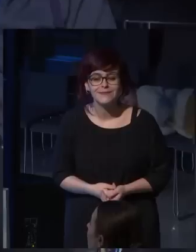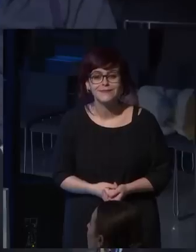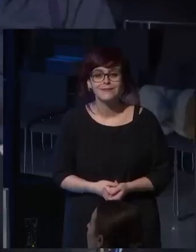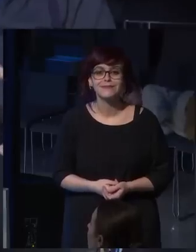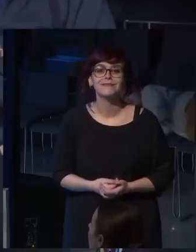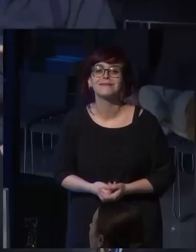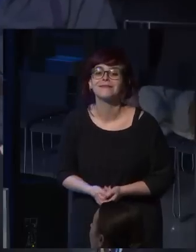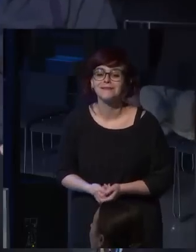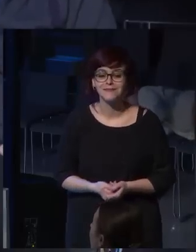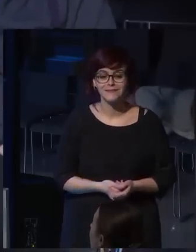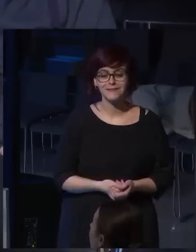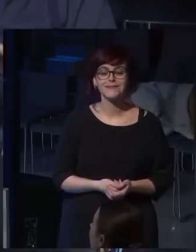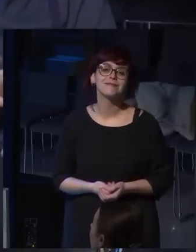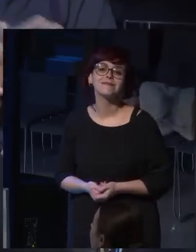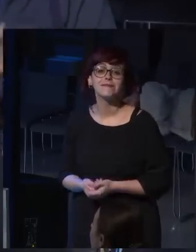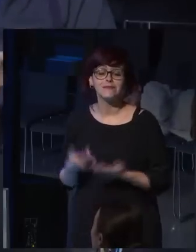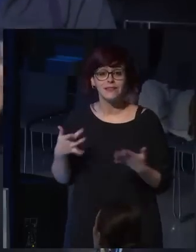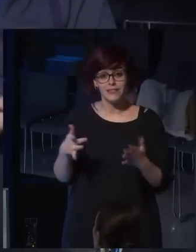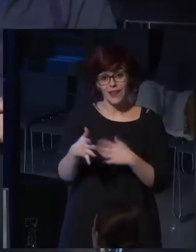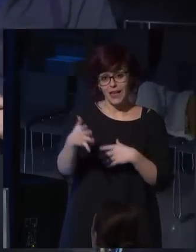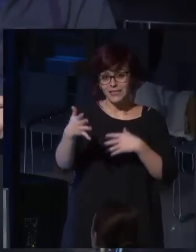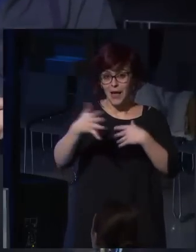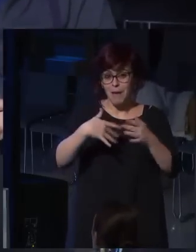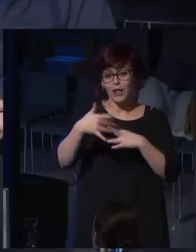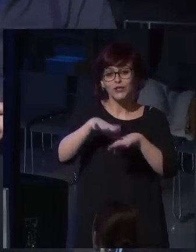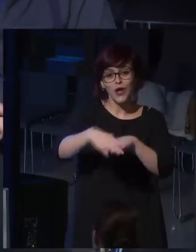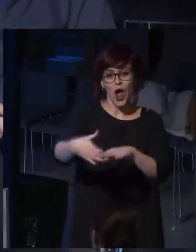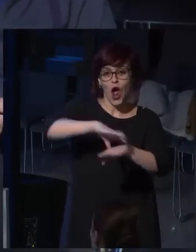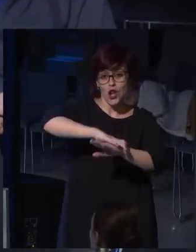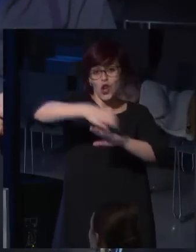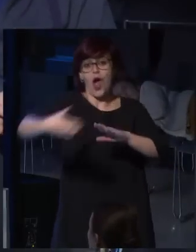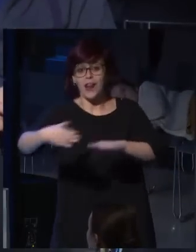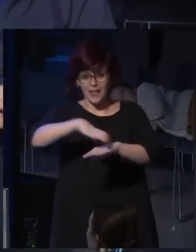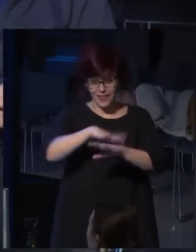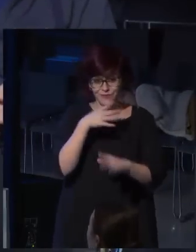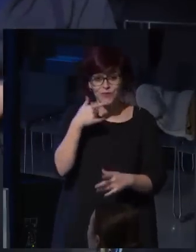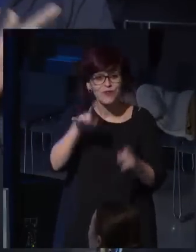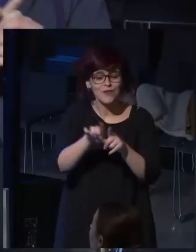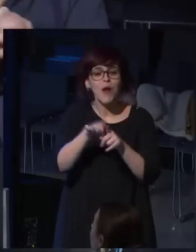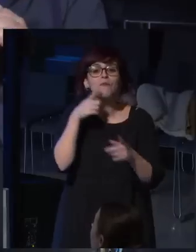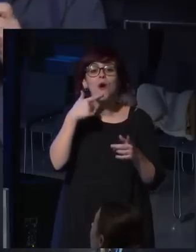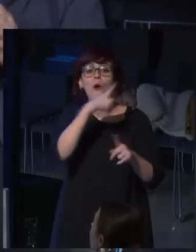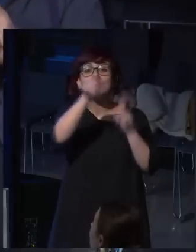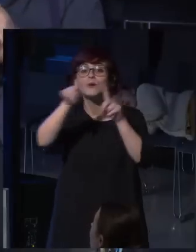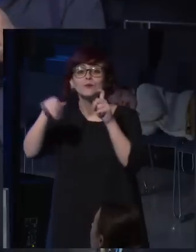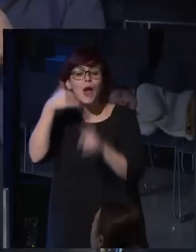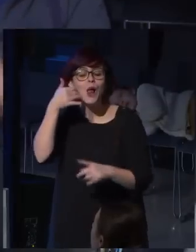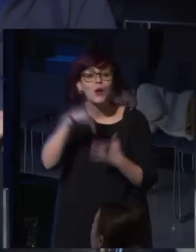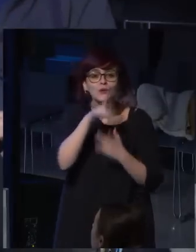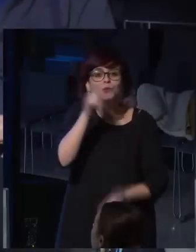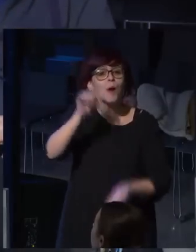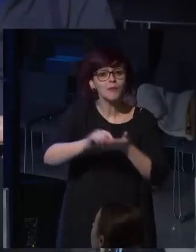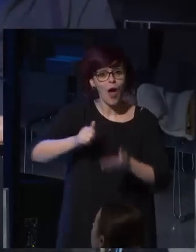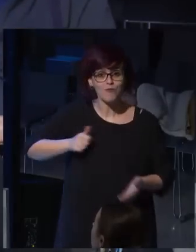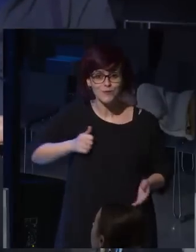del estudio. Esas son las manos no arrancadas que me gustaría ver aquí. Si alguien quiere compartir con nosotros alguna pregunta, es un buen momento